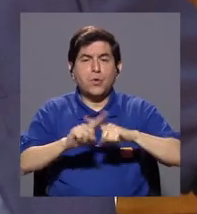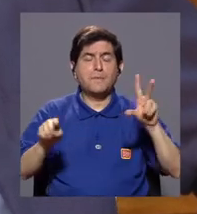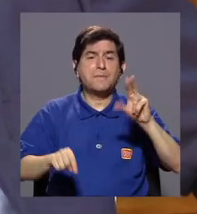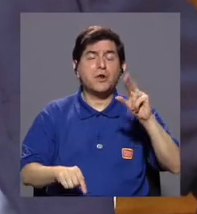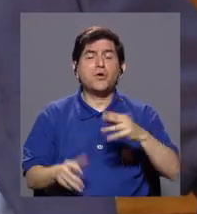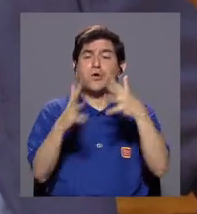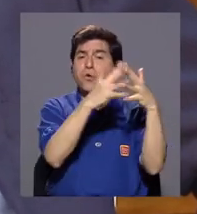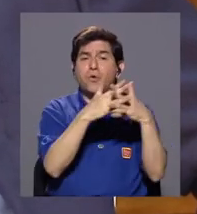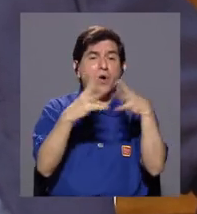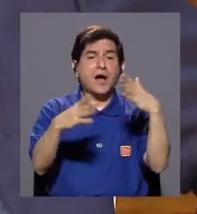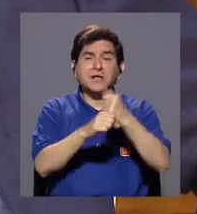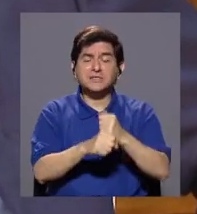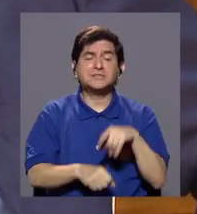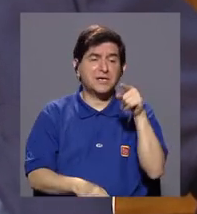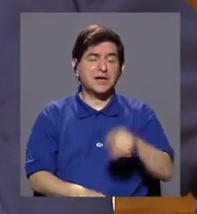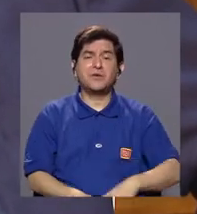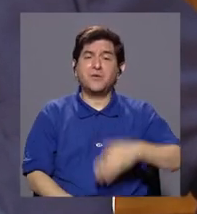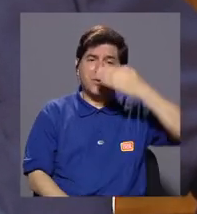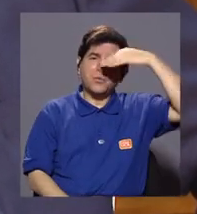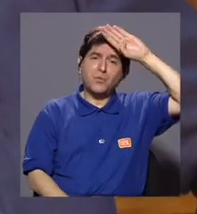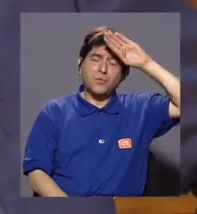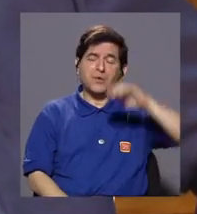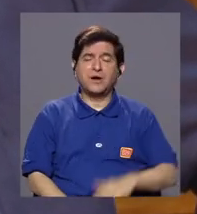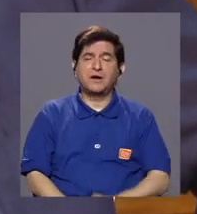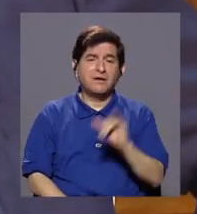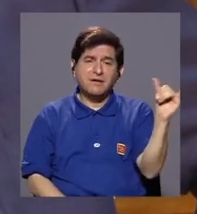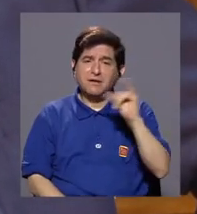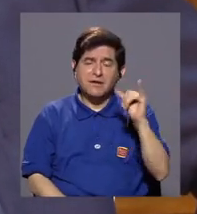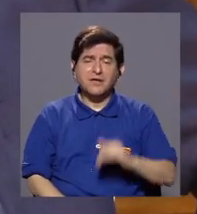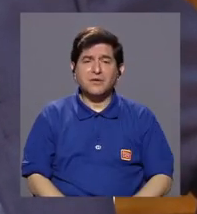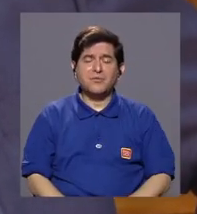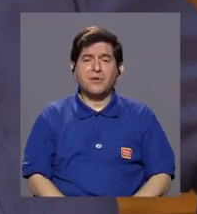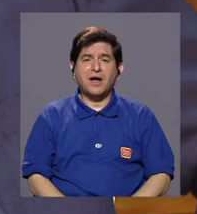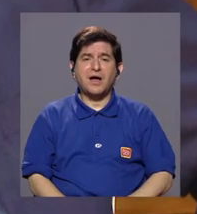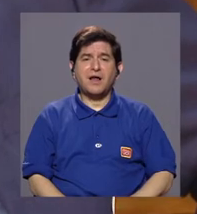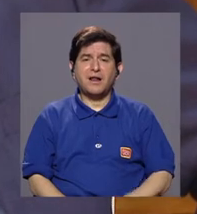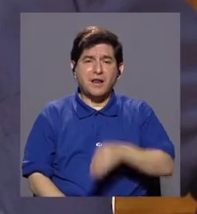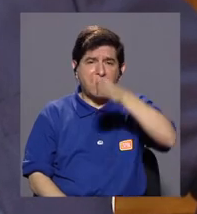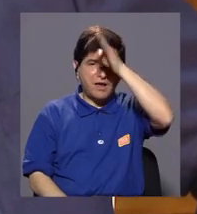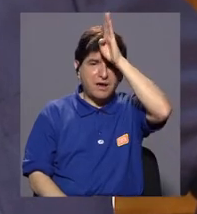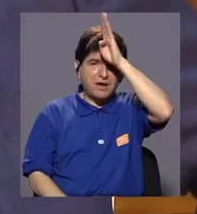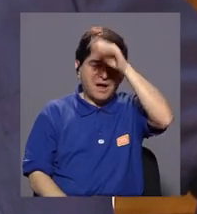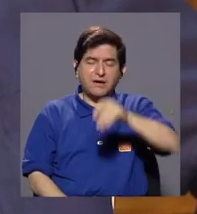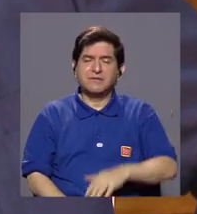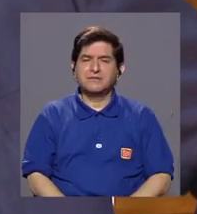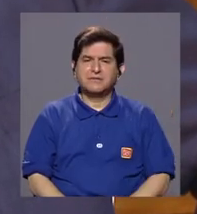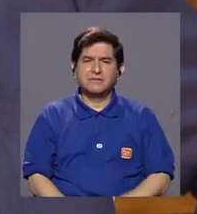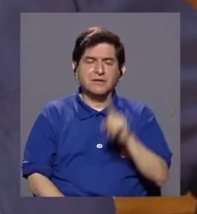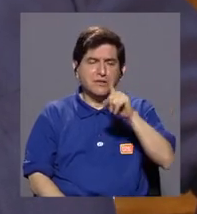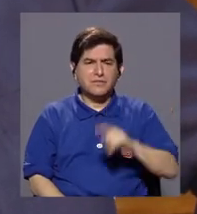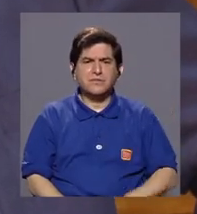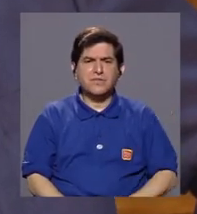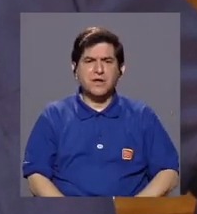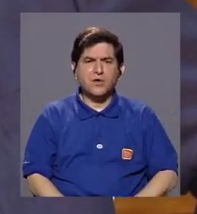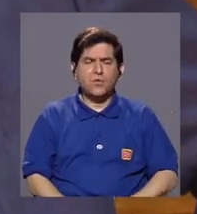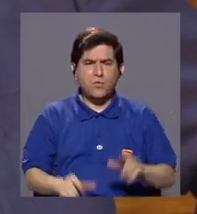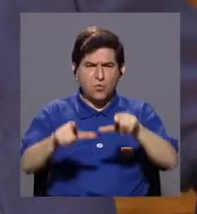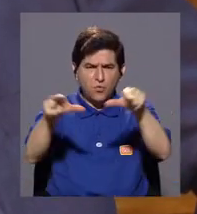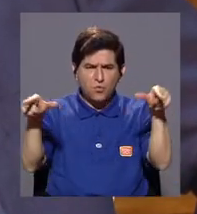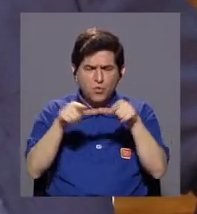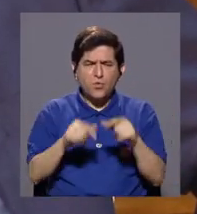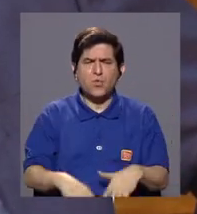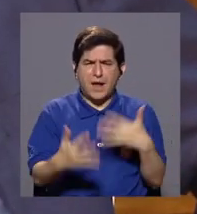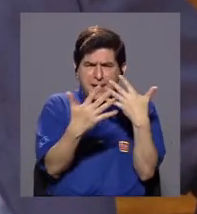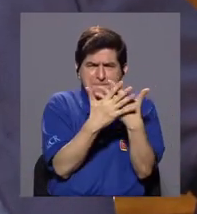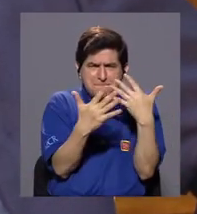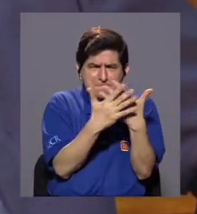Pero no, Estados Unidos lo ha hecho en Guantánamo y lo ha hecho también allá en Irak, de un campo de concentración